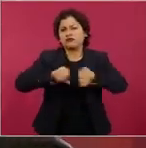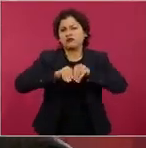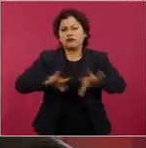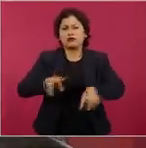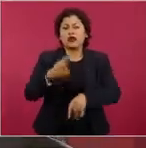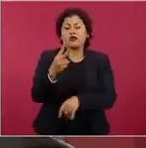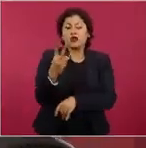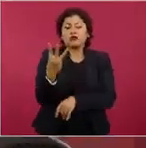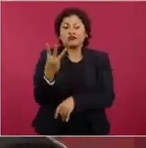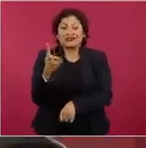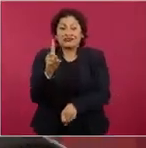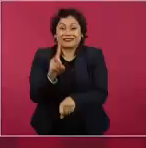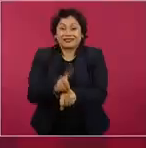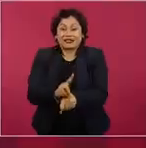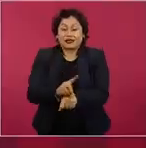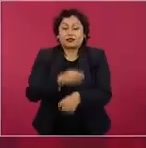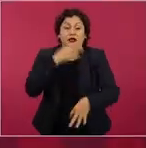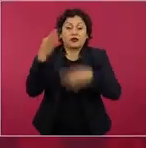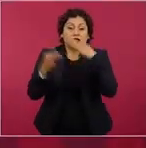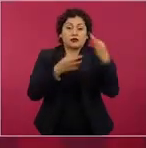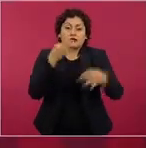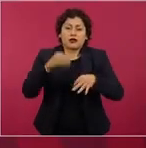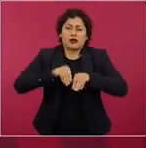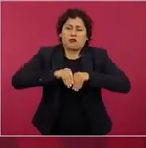trend topping,